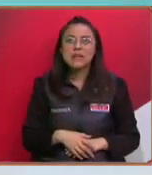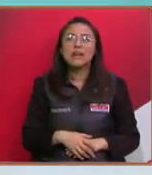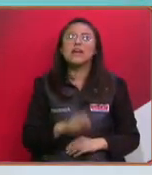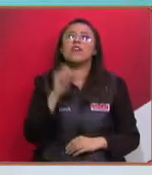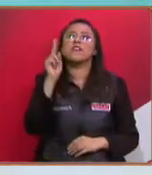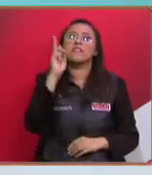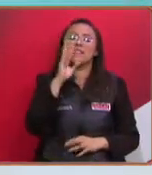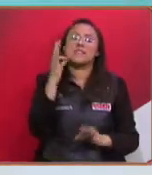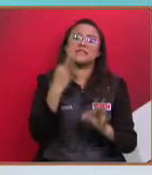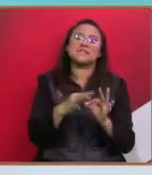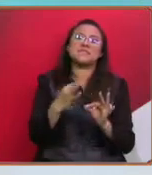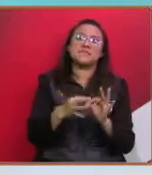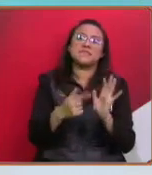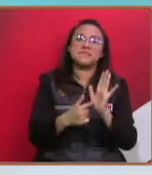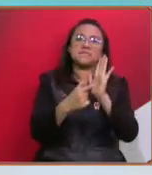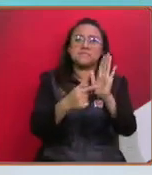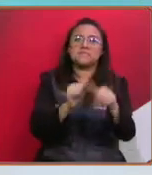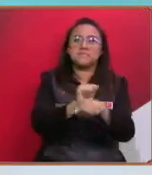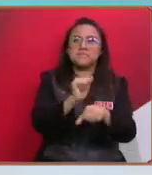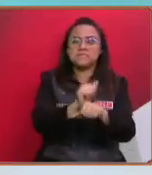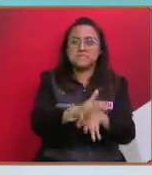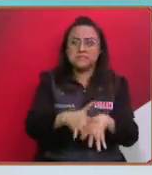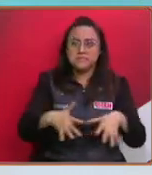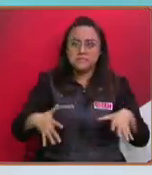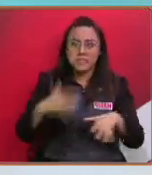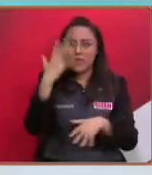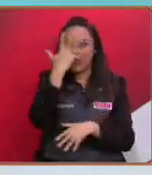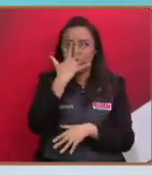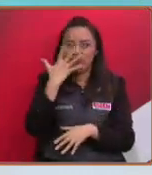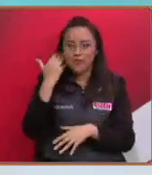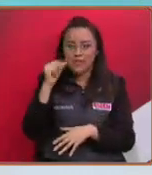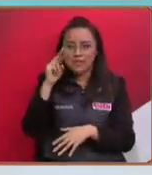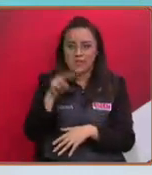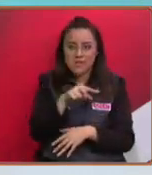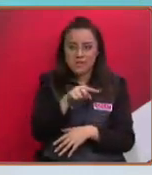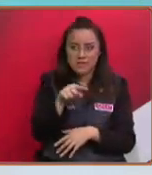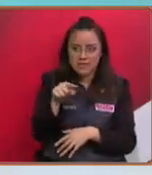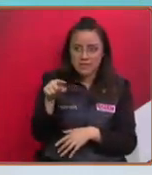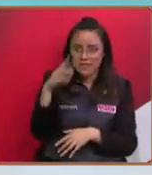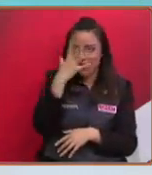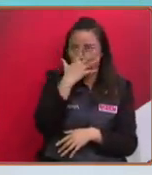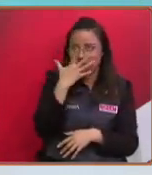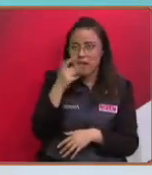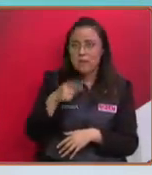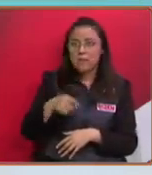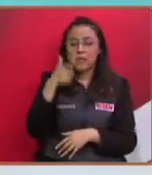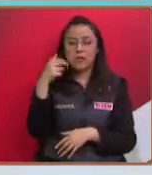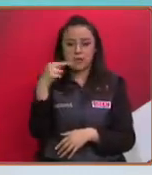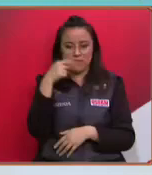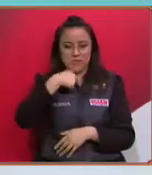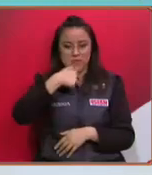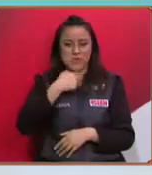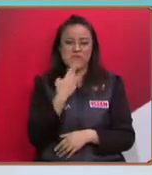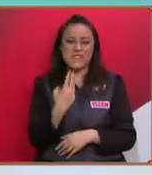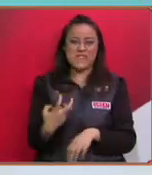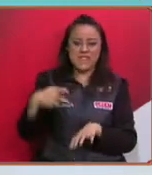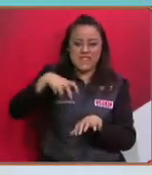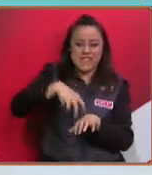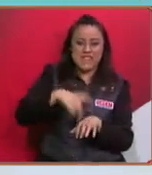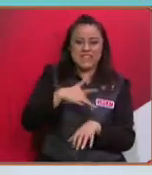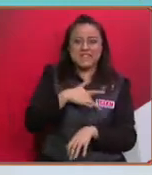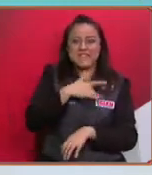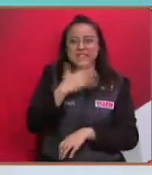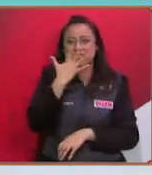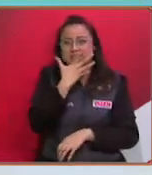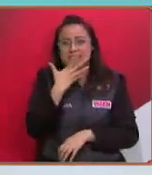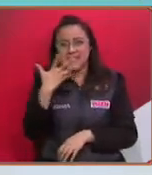A ver. Ahí están. Estas unidades, hermosas unidades. Además, quiero decirte que el día que llegaron, el primero que se subió fui yo. Tenía que sentirme